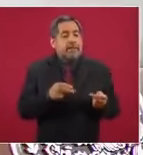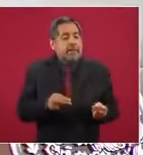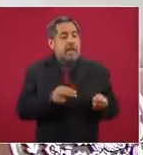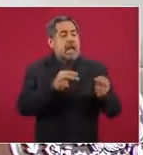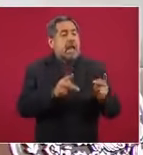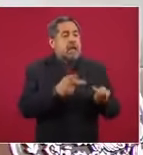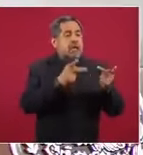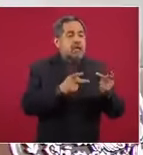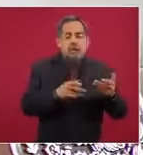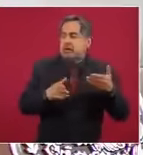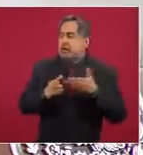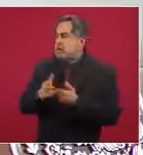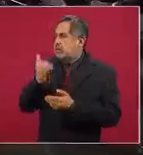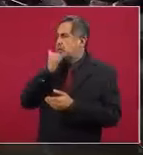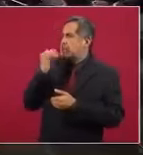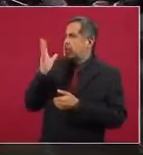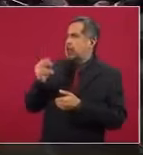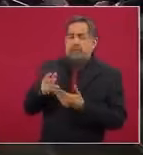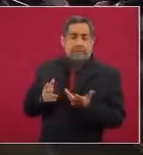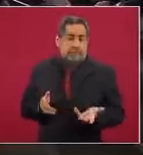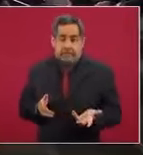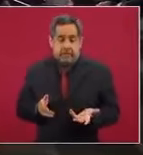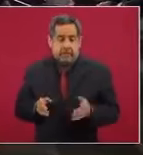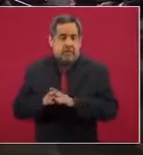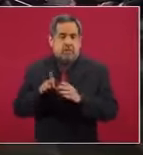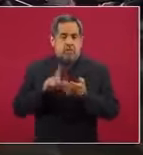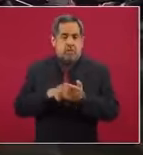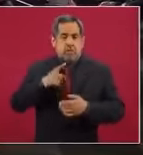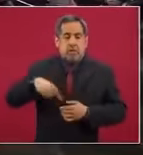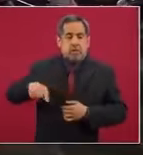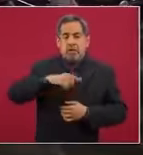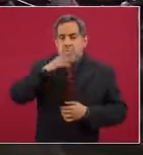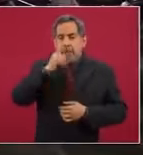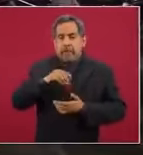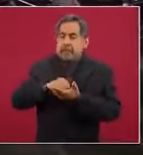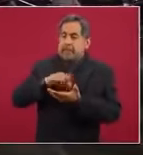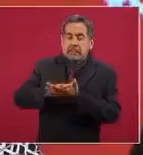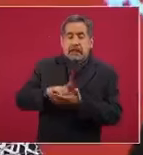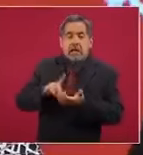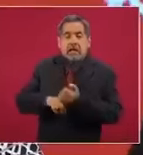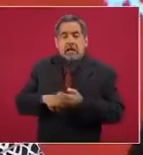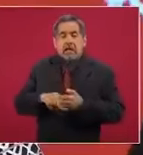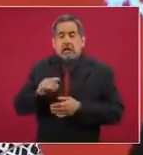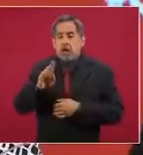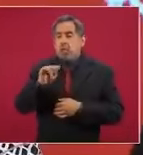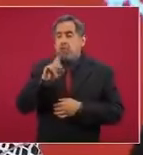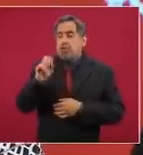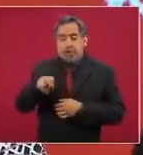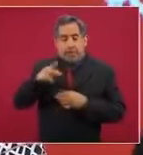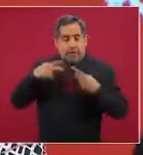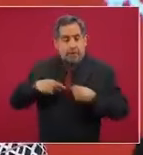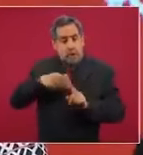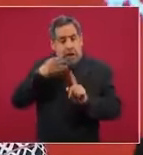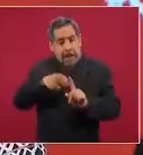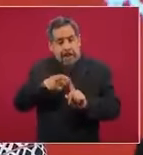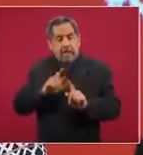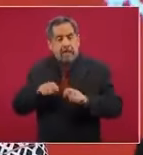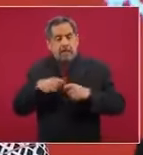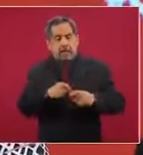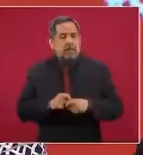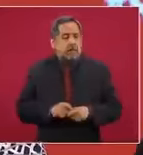porque también otra medida de seguridad que se metió es que no pudieran pedir citas si no era el buzón del contributario. Entonces, cuando se